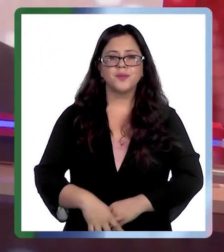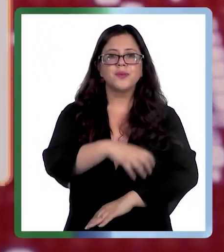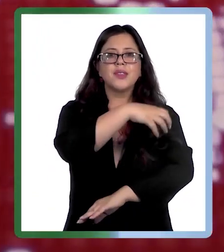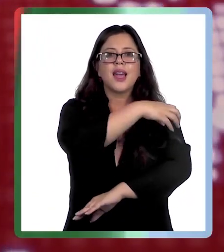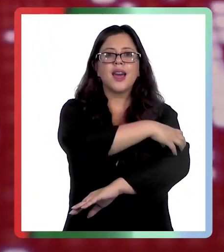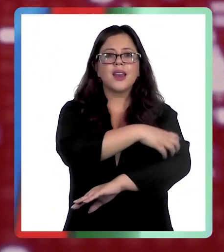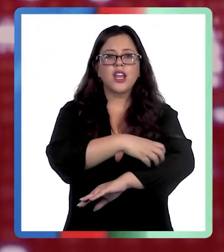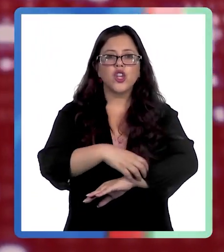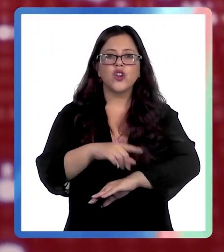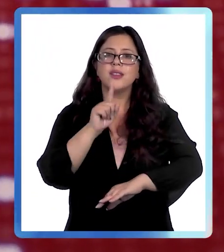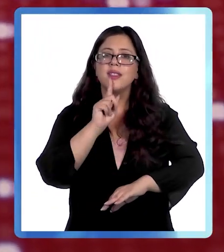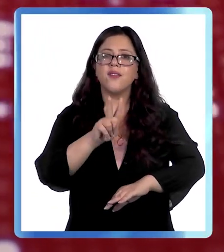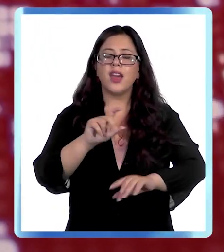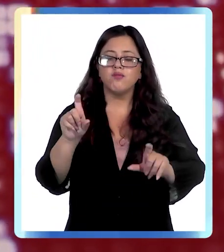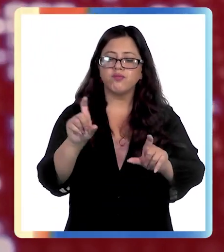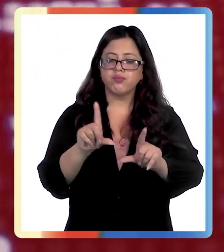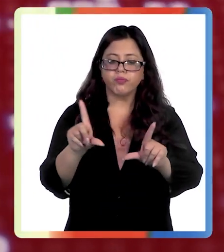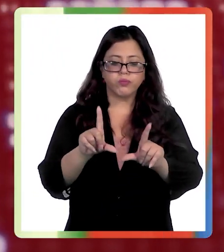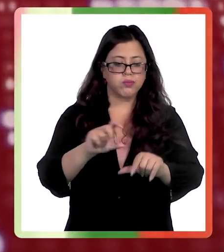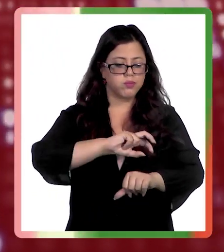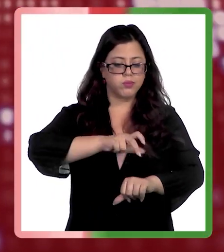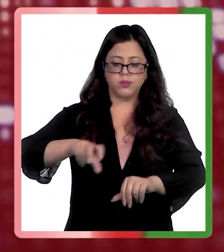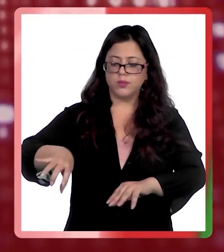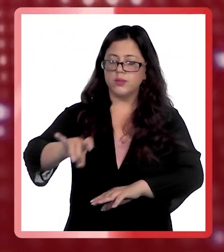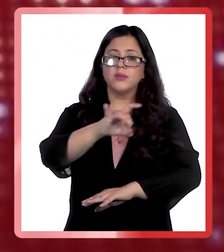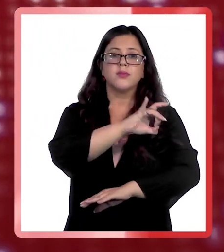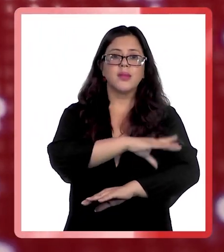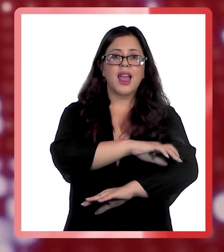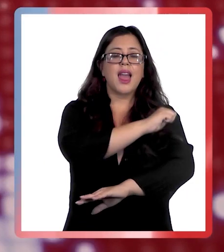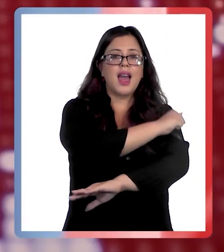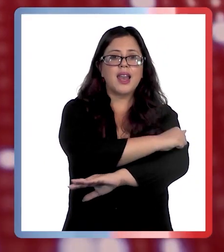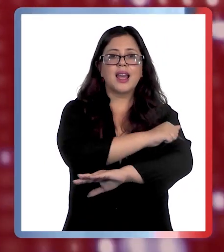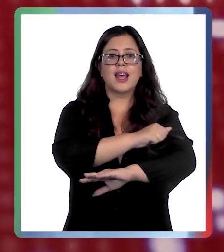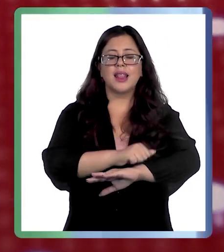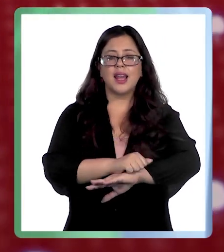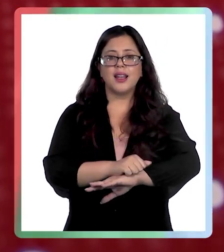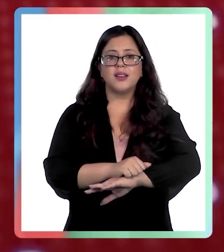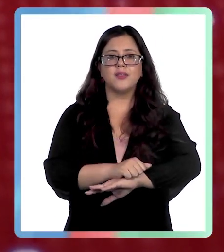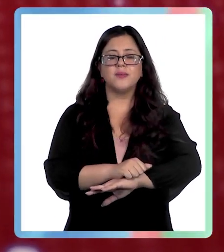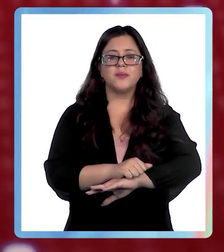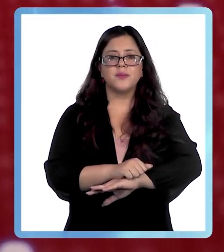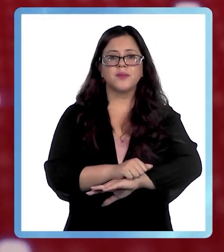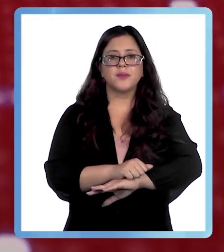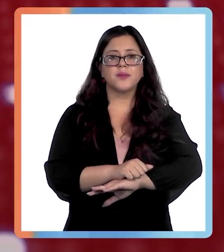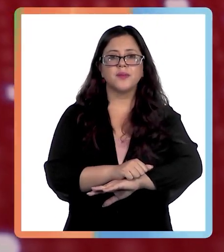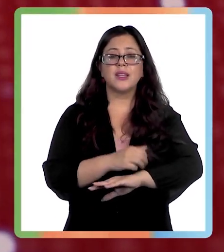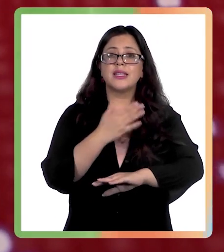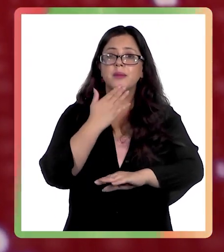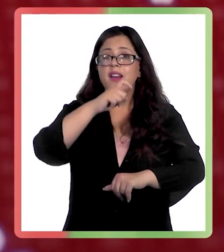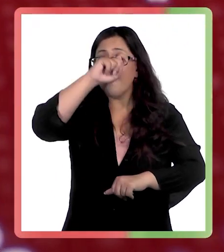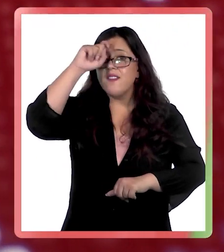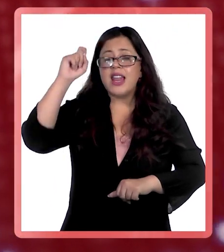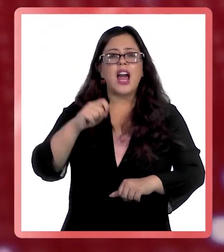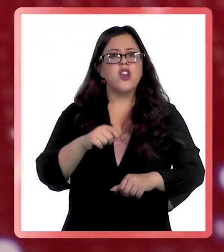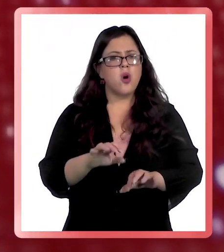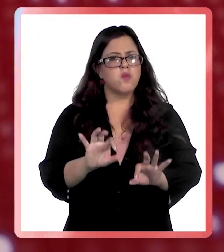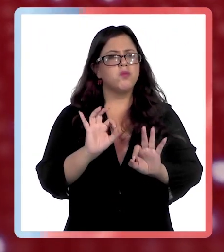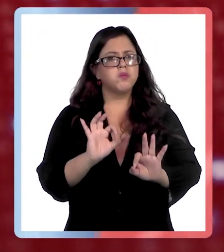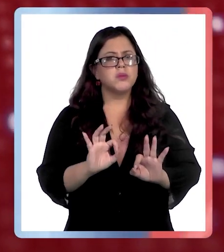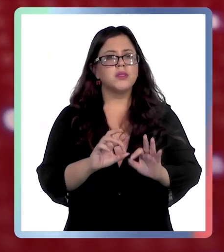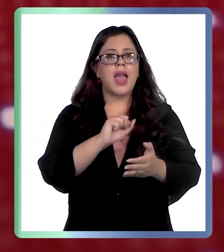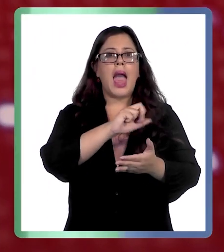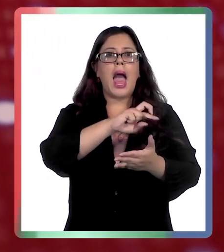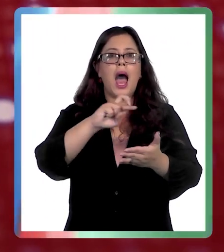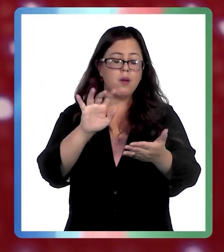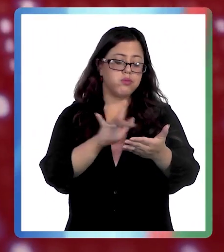pronto asociación Regional de canales de televisión de señal abierta de chile arcat y el verano es más pro